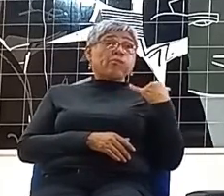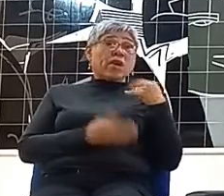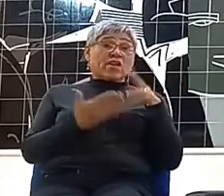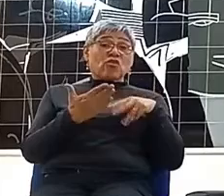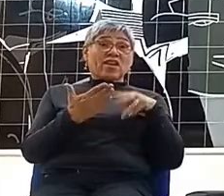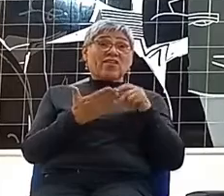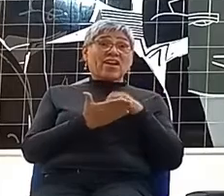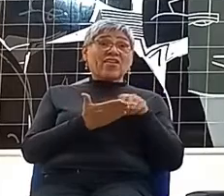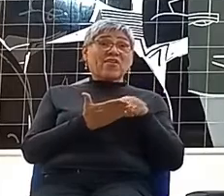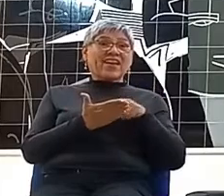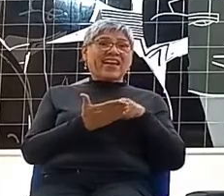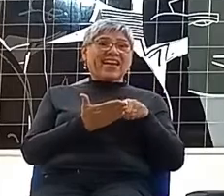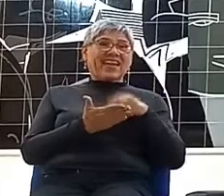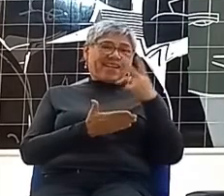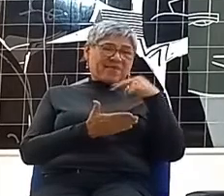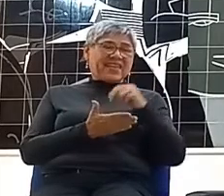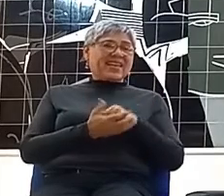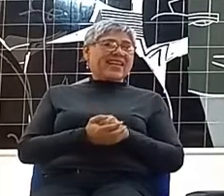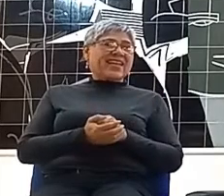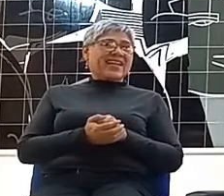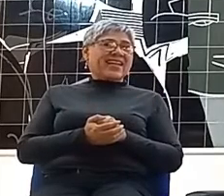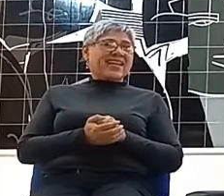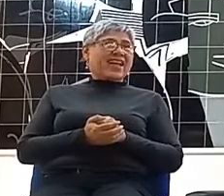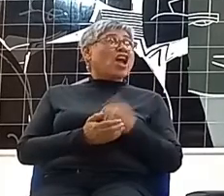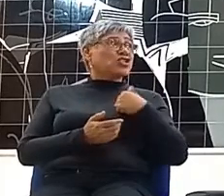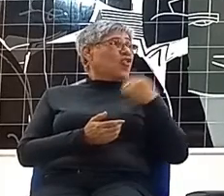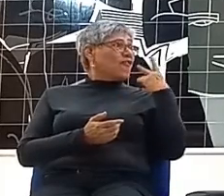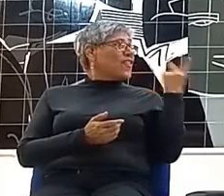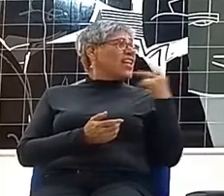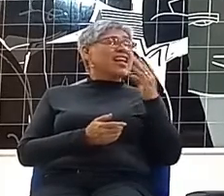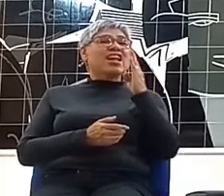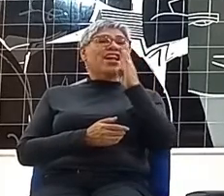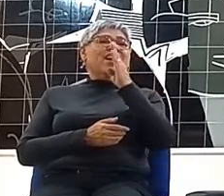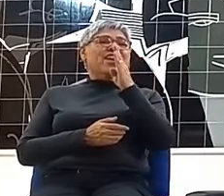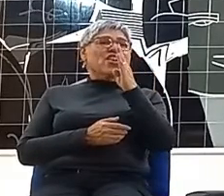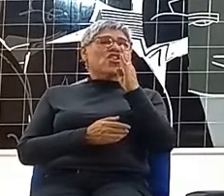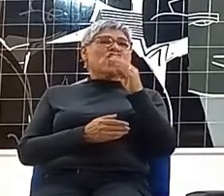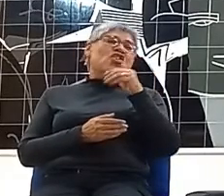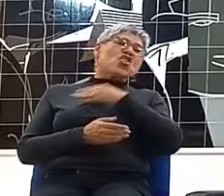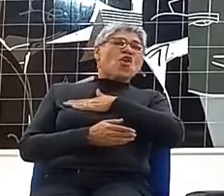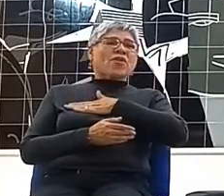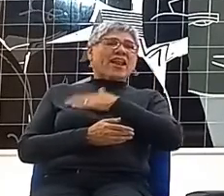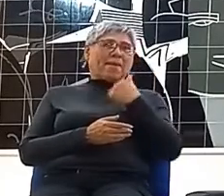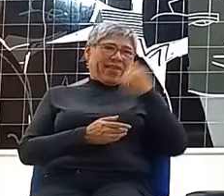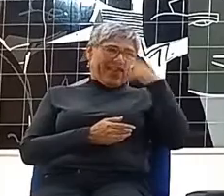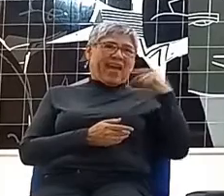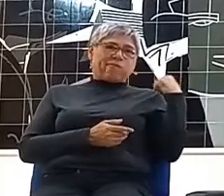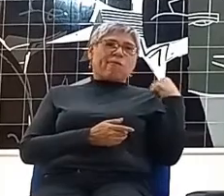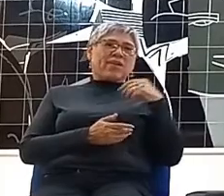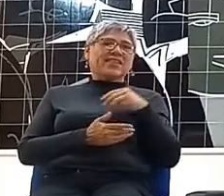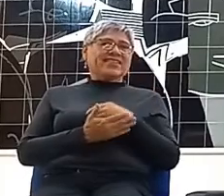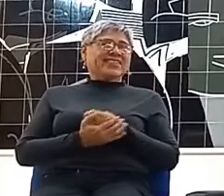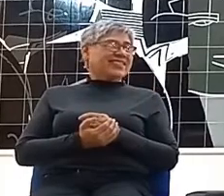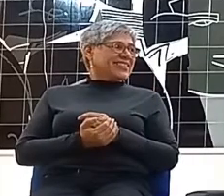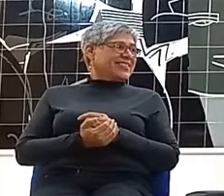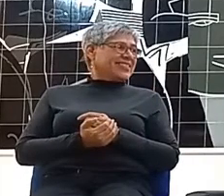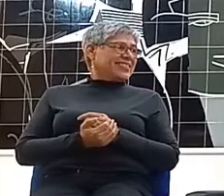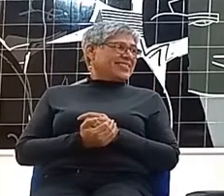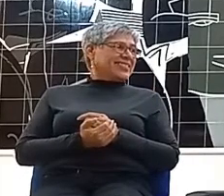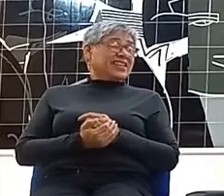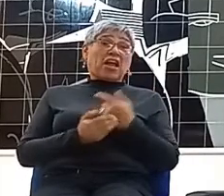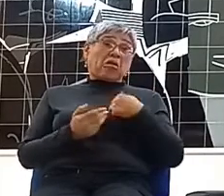hoy como en los estantes de la Biblioteca Pública de Pereira. Entonces uno dice, son